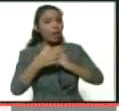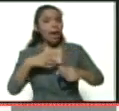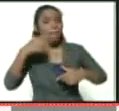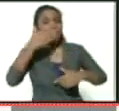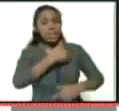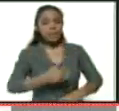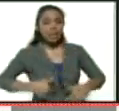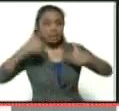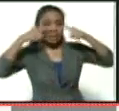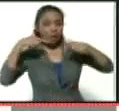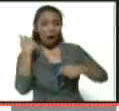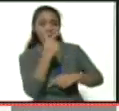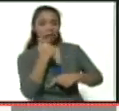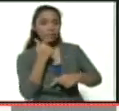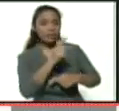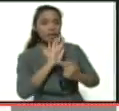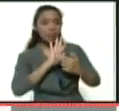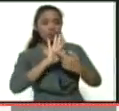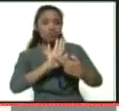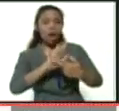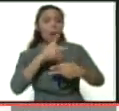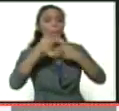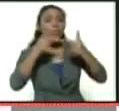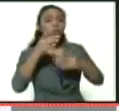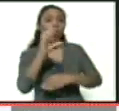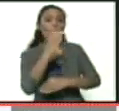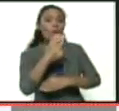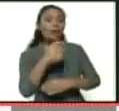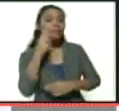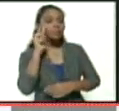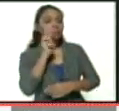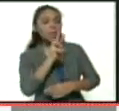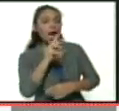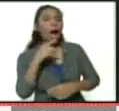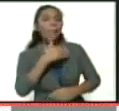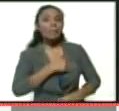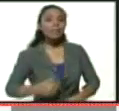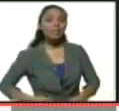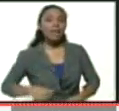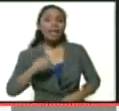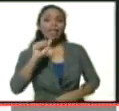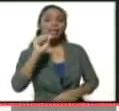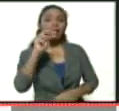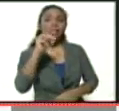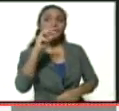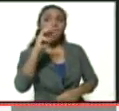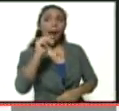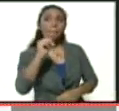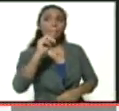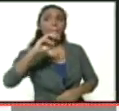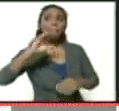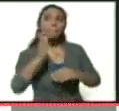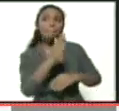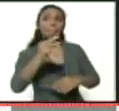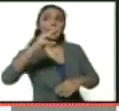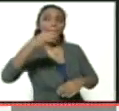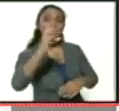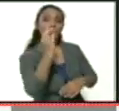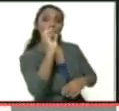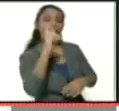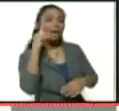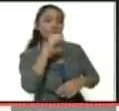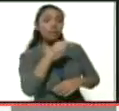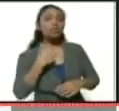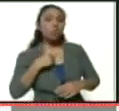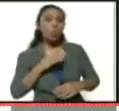Chávez por allí, que él se refería a la política colombiana y se refería al presidente Samper, y él decía, el presidente Samper, yo puedo estar en